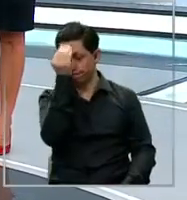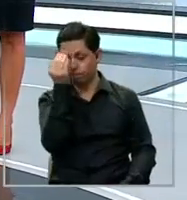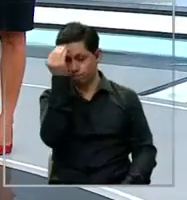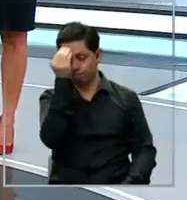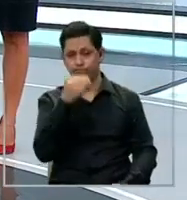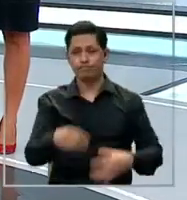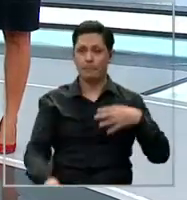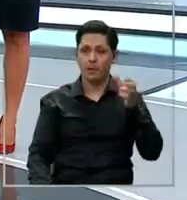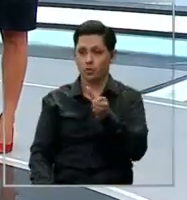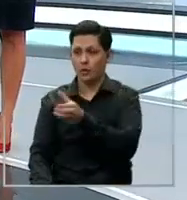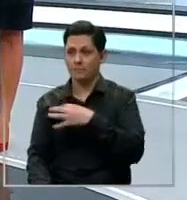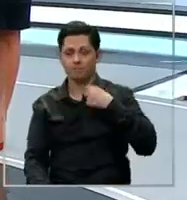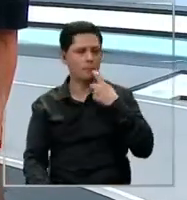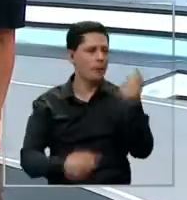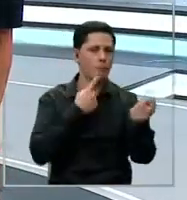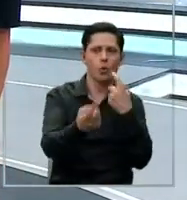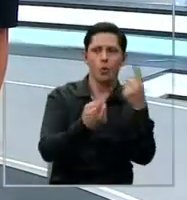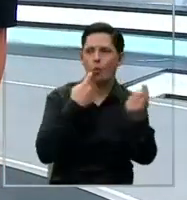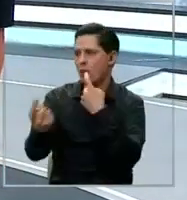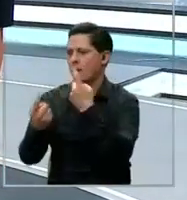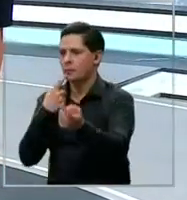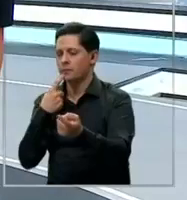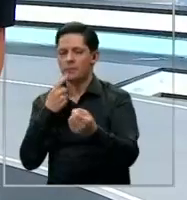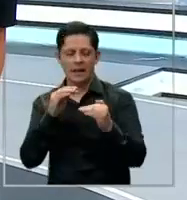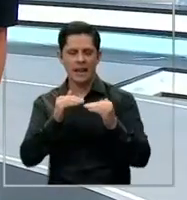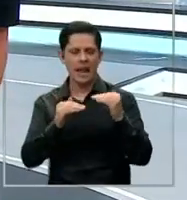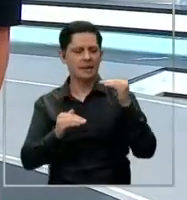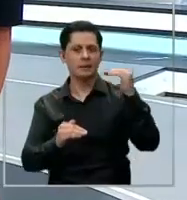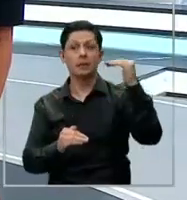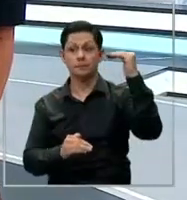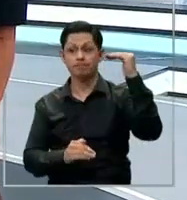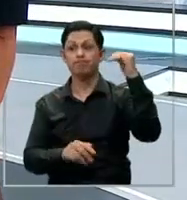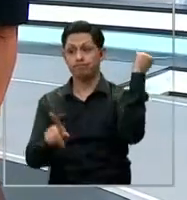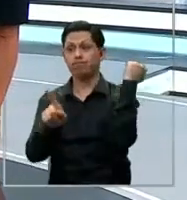ciudadanía en todas las encuestas respecto al alza de este tipo de delitos.